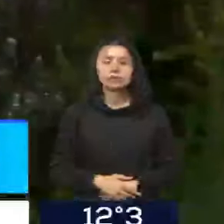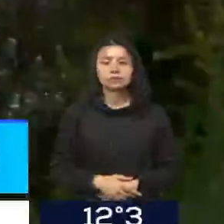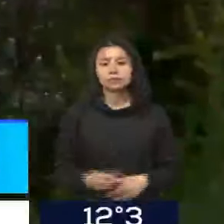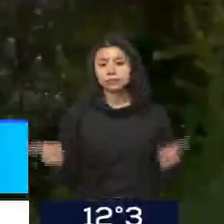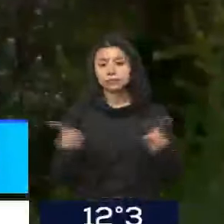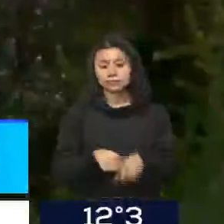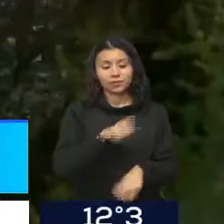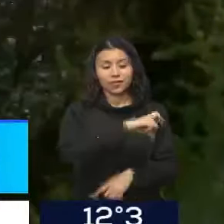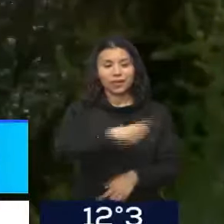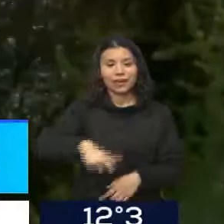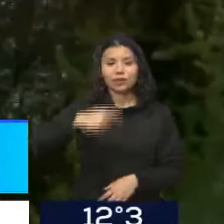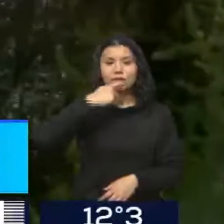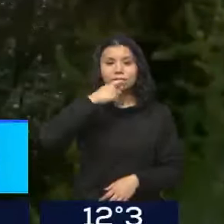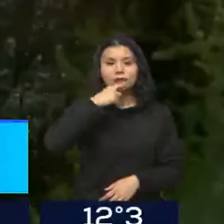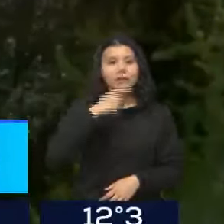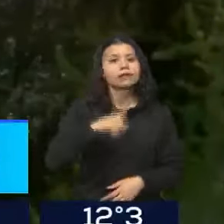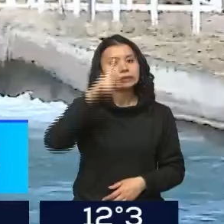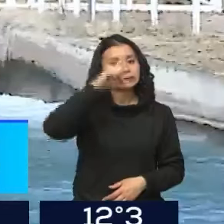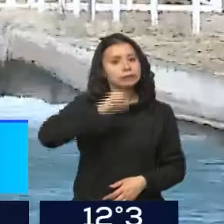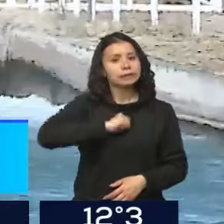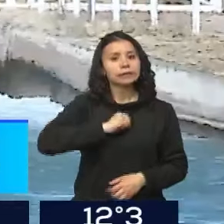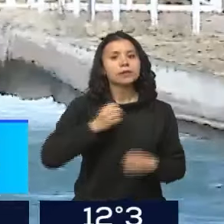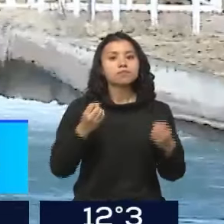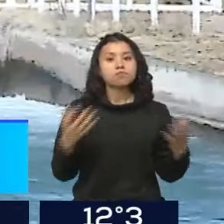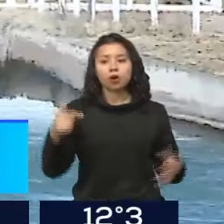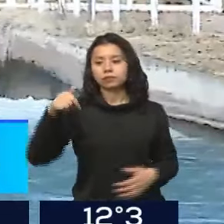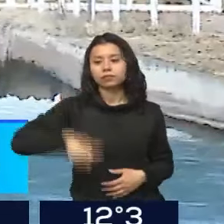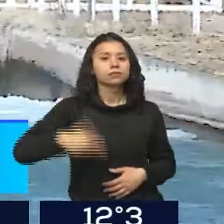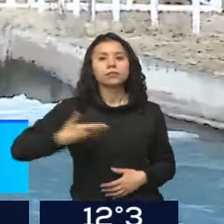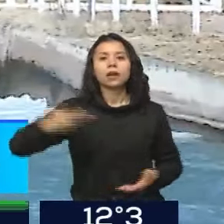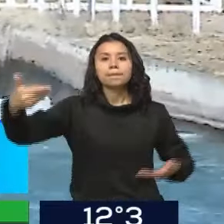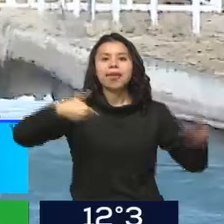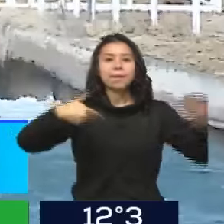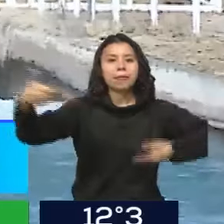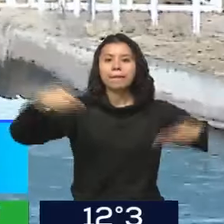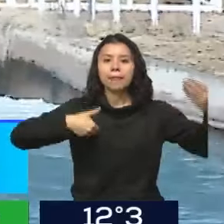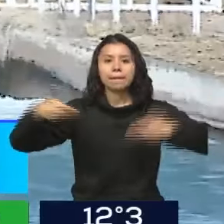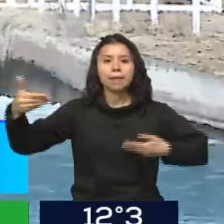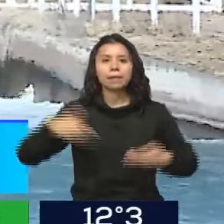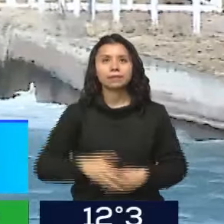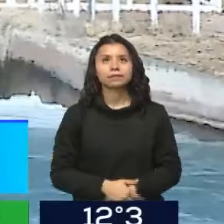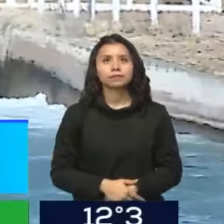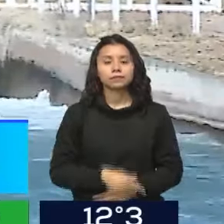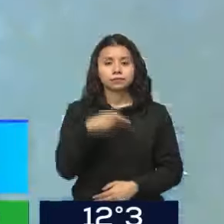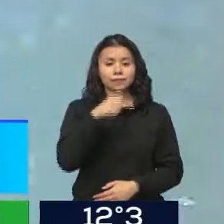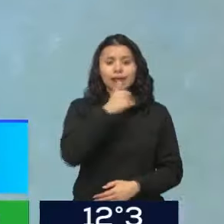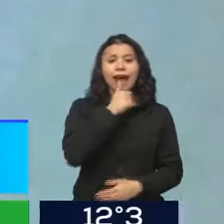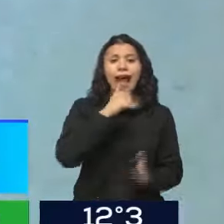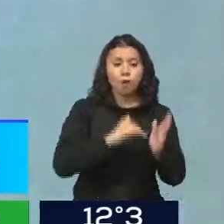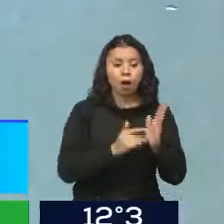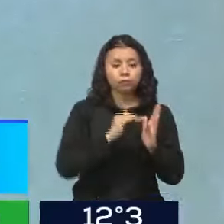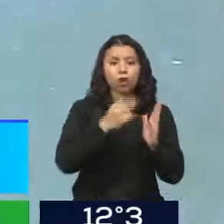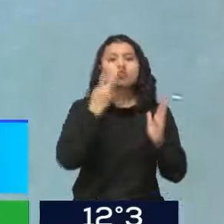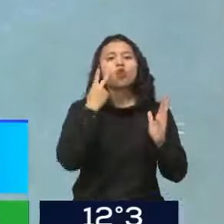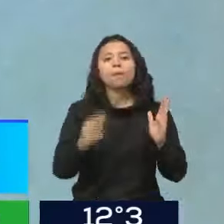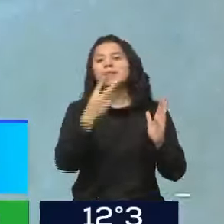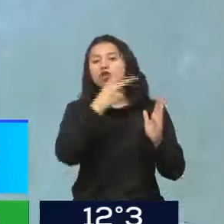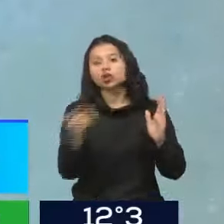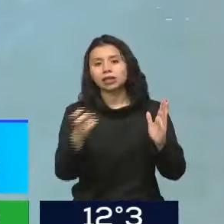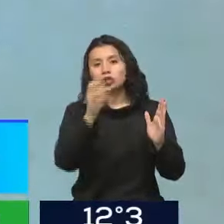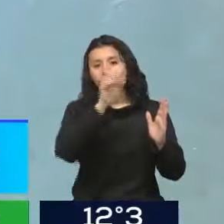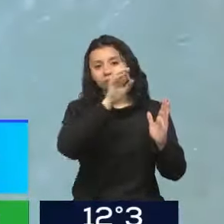desafíos significativos debido a la alta demanda de agua en la zona metropolitana. De los 1.230 hectómetros cúbicos disponibles, 250